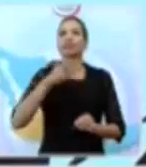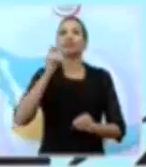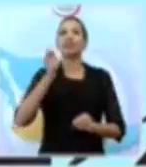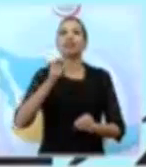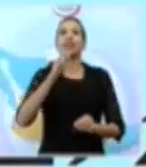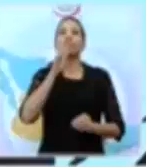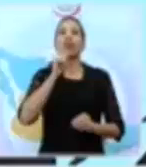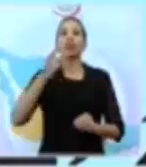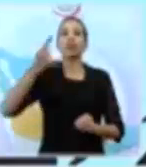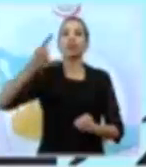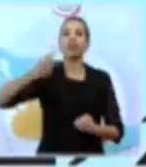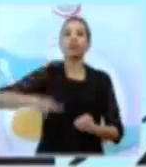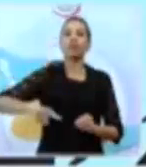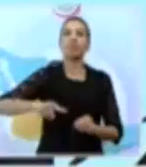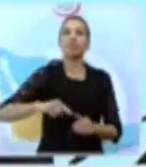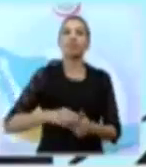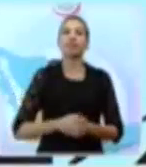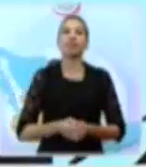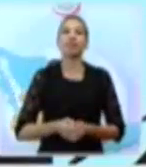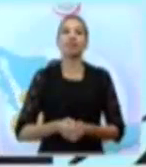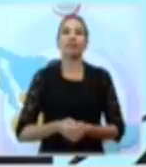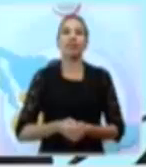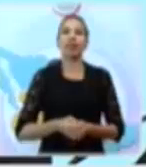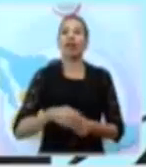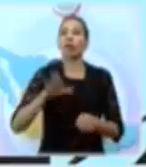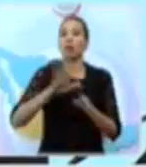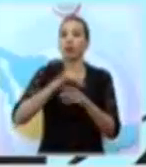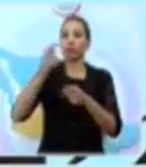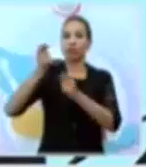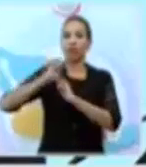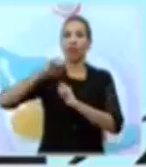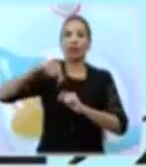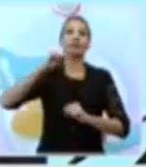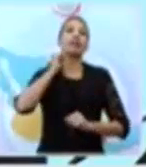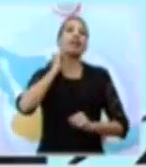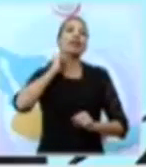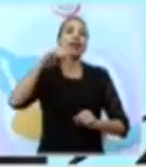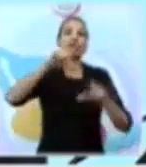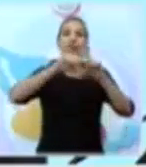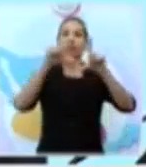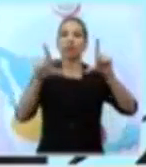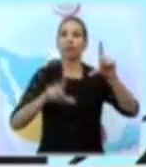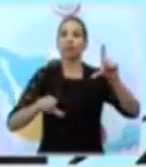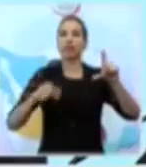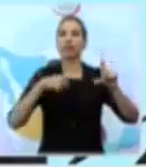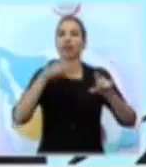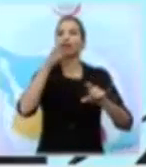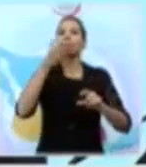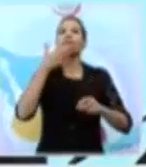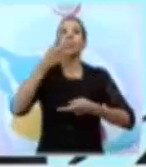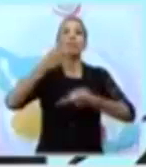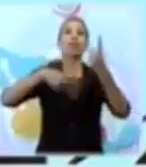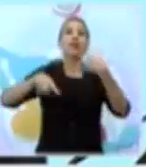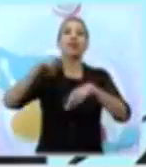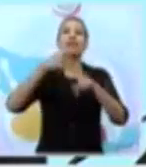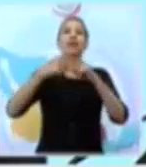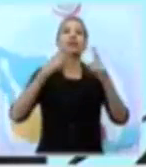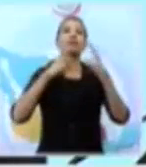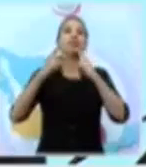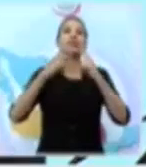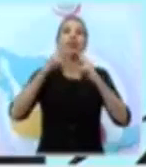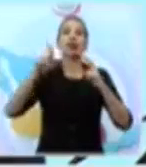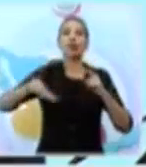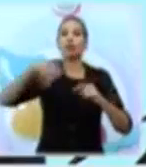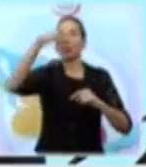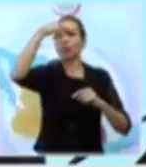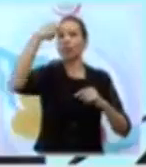la imposición. A nombre del Senado de la República, les doy la bienvenida a los diálogos públicos